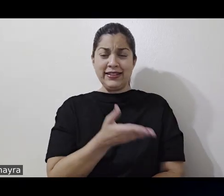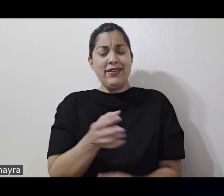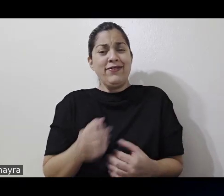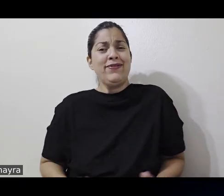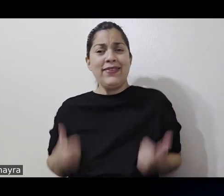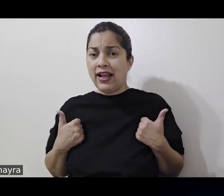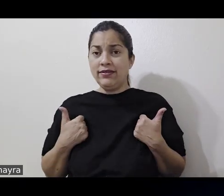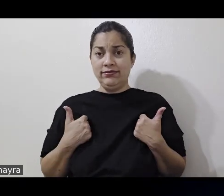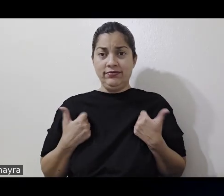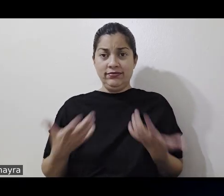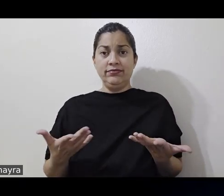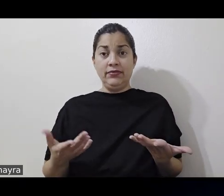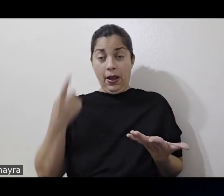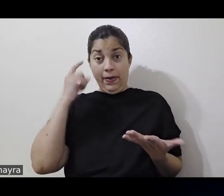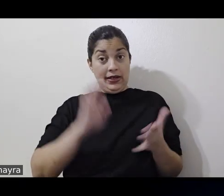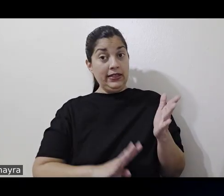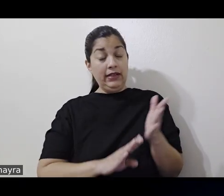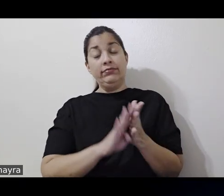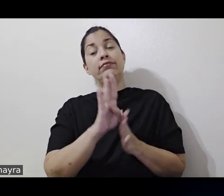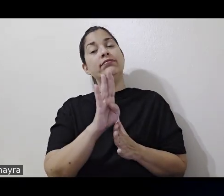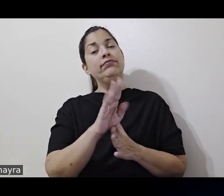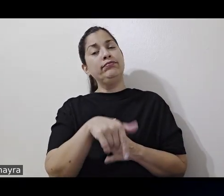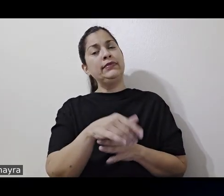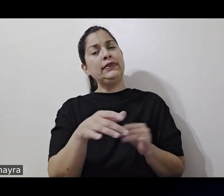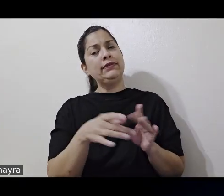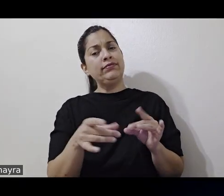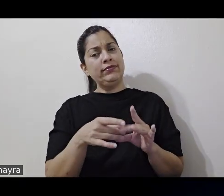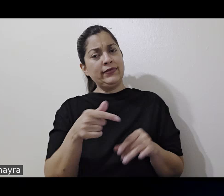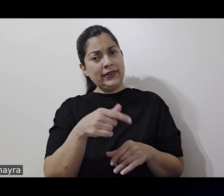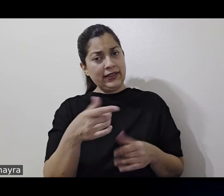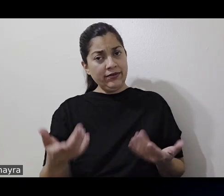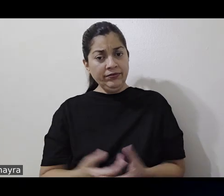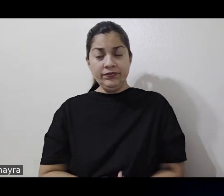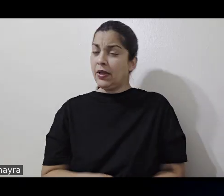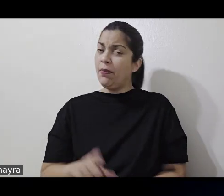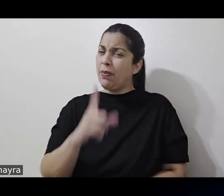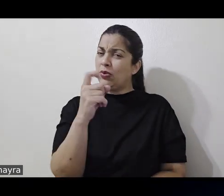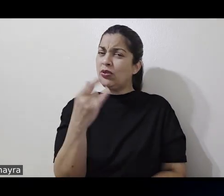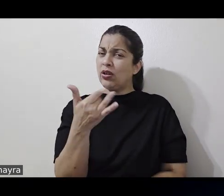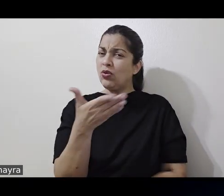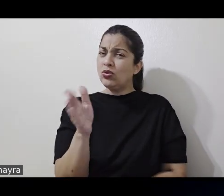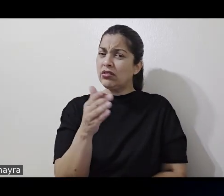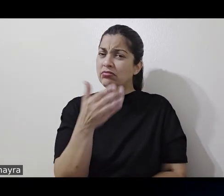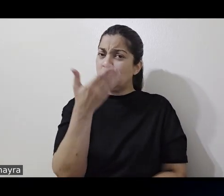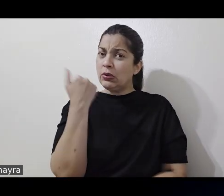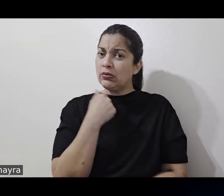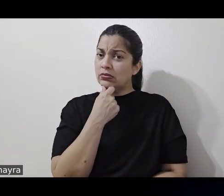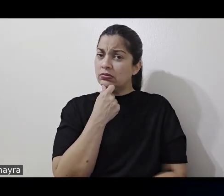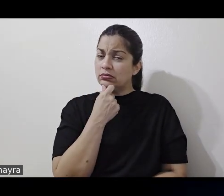vital para el desarrollo de las tramas de este cuento. Pero me preguntaste otra cosita por ahí que no me acuerdo qué era. Bueno, no,